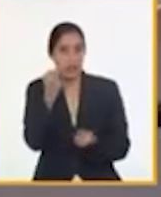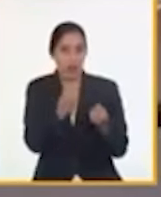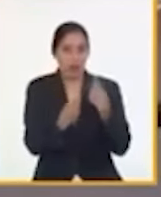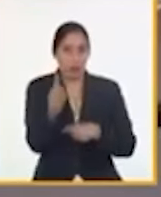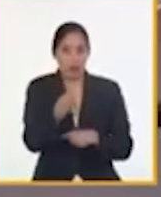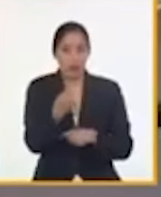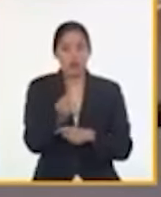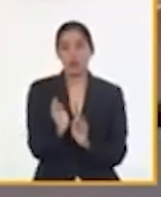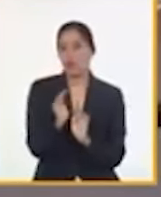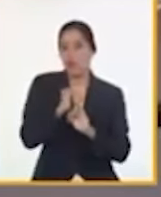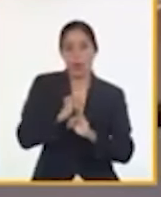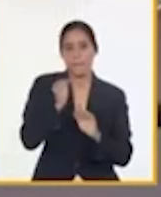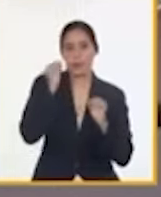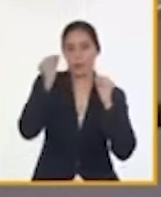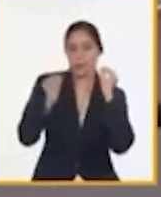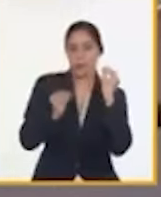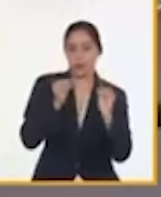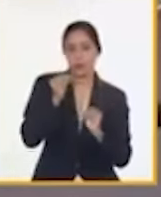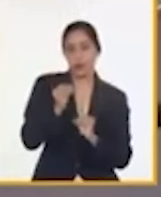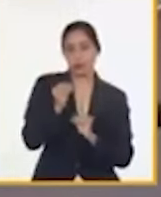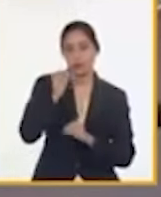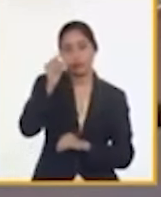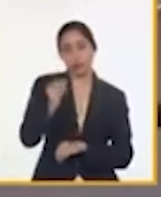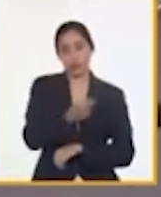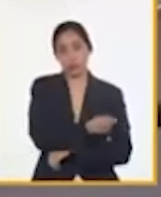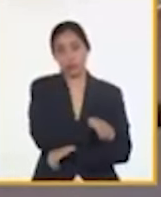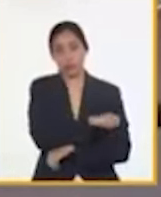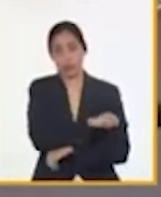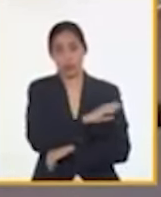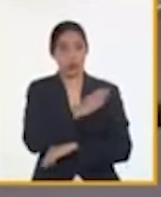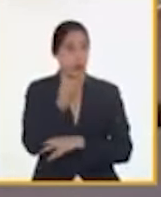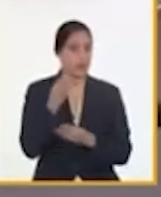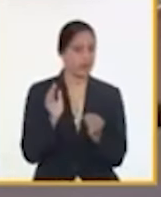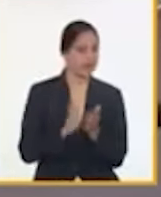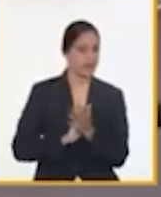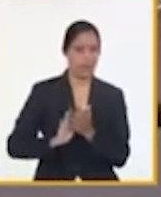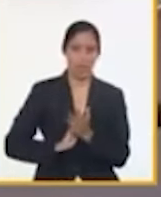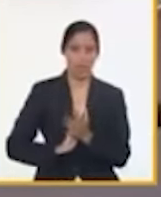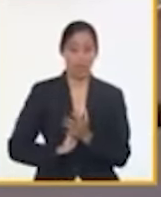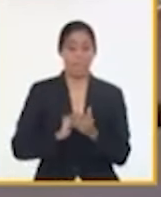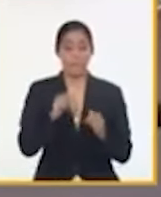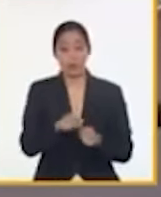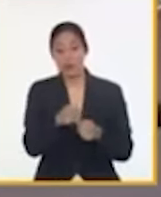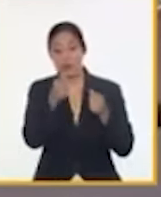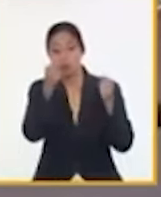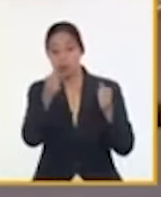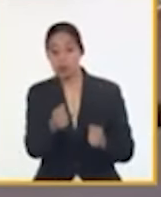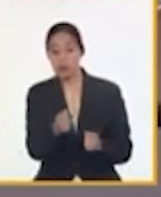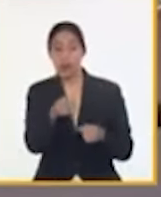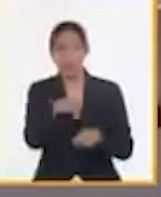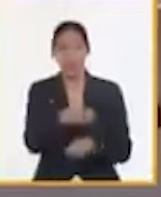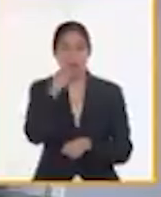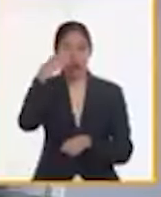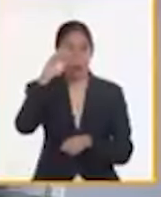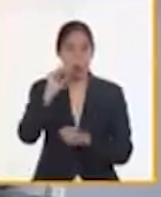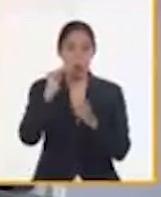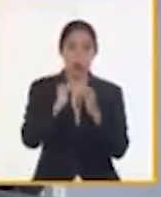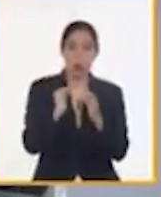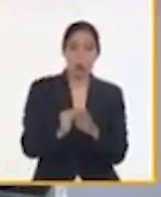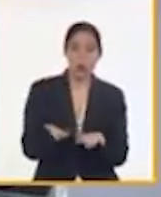preocupación, bueno, nadie pierde la vivienda porque no resida permanente en Cuba o no tenga una residencia efectiva en Cuba, nadie pierde el